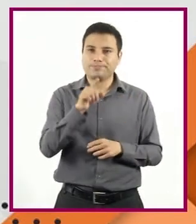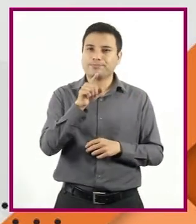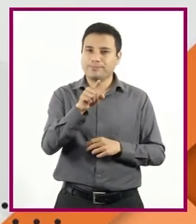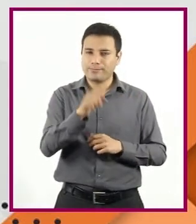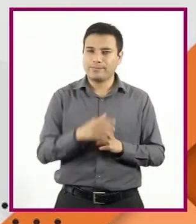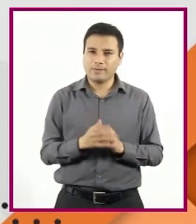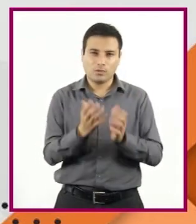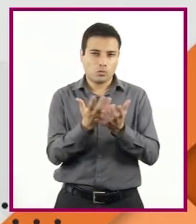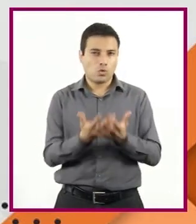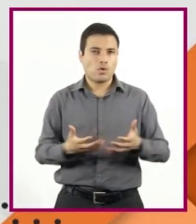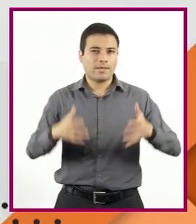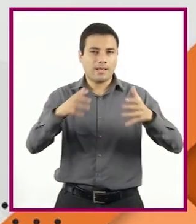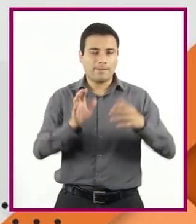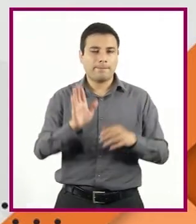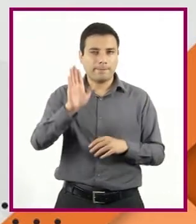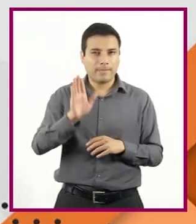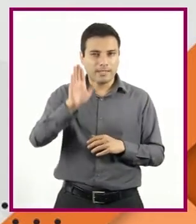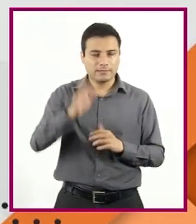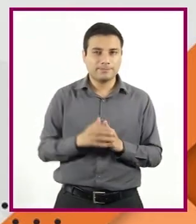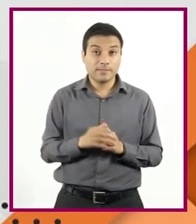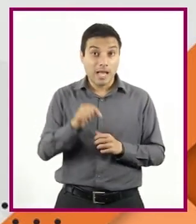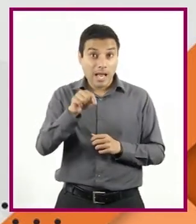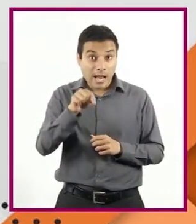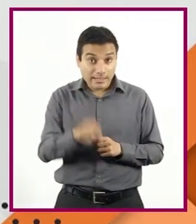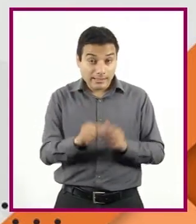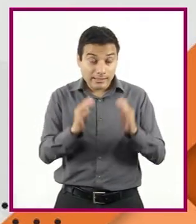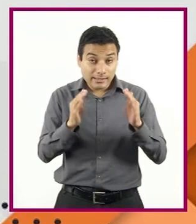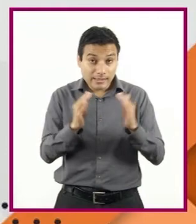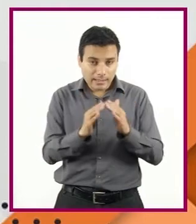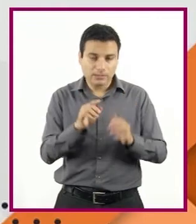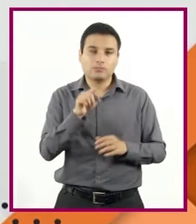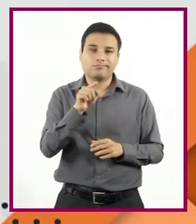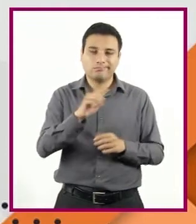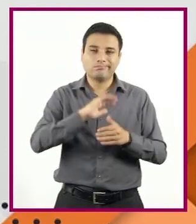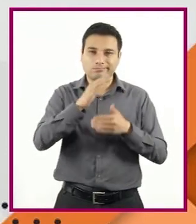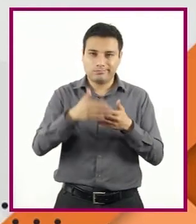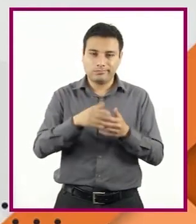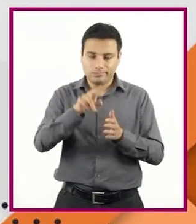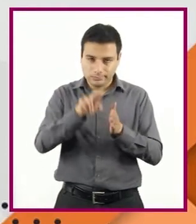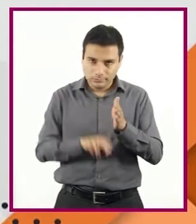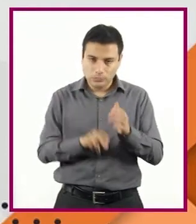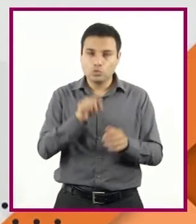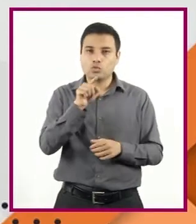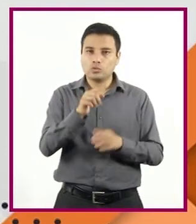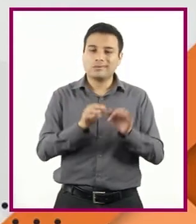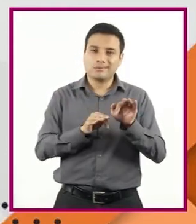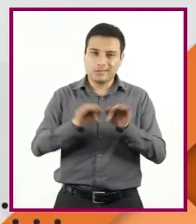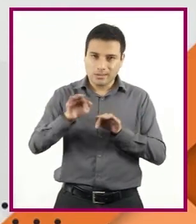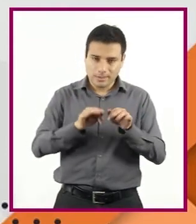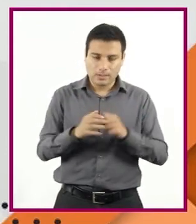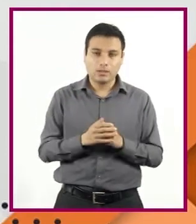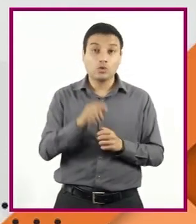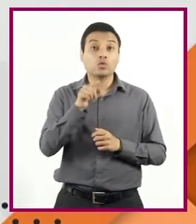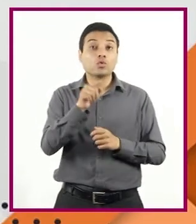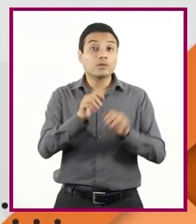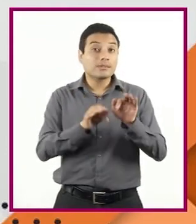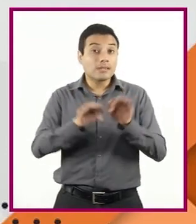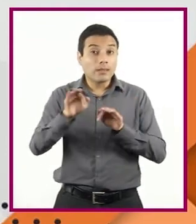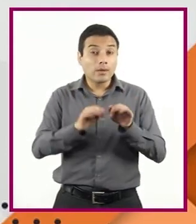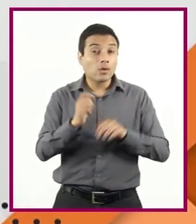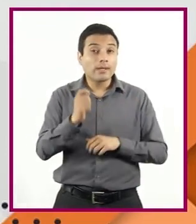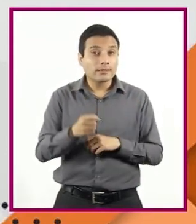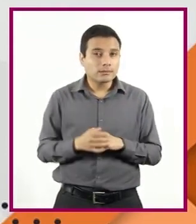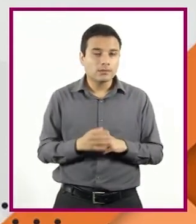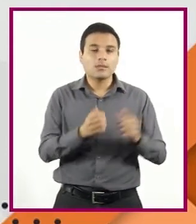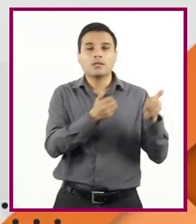En este lugar os entierra nuestro Señor. Aquí habéis de trabajar, y vuestro oficio ha de ser traer